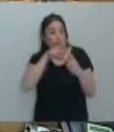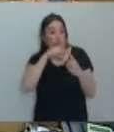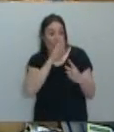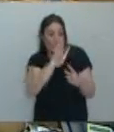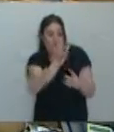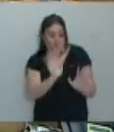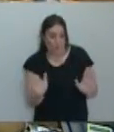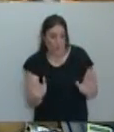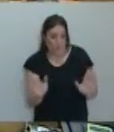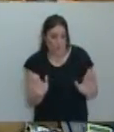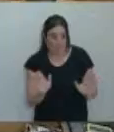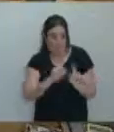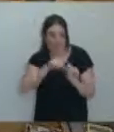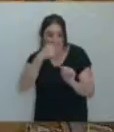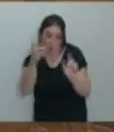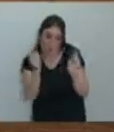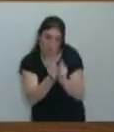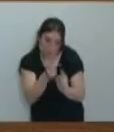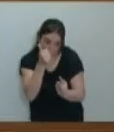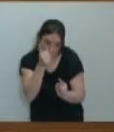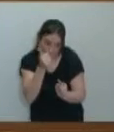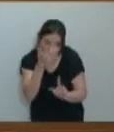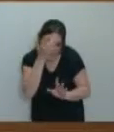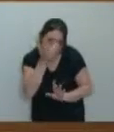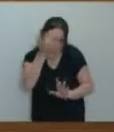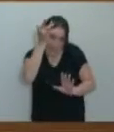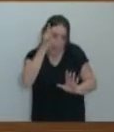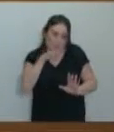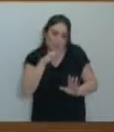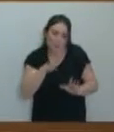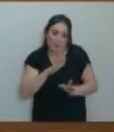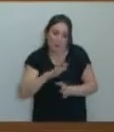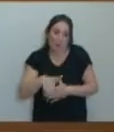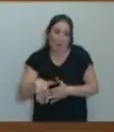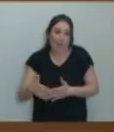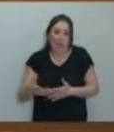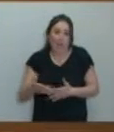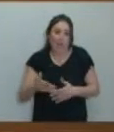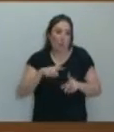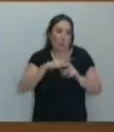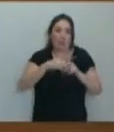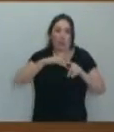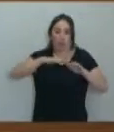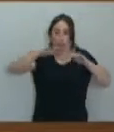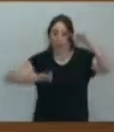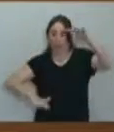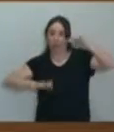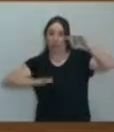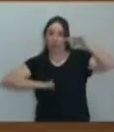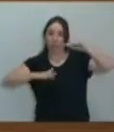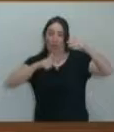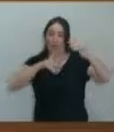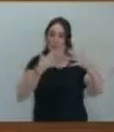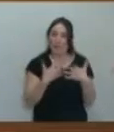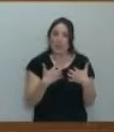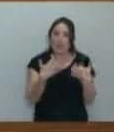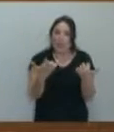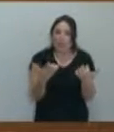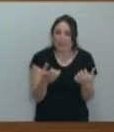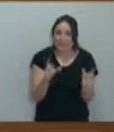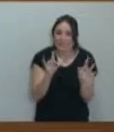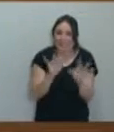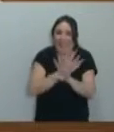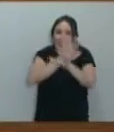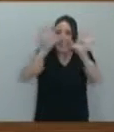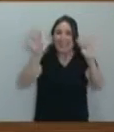imagino, ¿no? Y que luego será bastante más breve en su intervención, porque es que si no, realmente la situación de desigualdad en la que uno se encuentra en esta Cámara es palmaria.